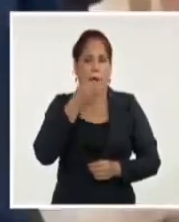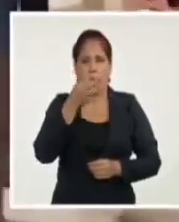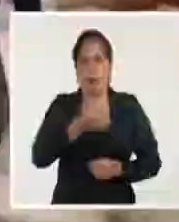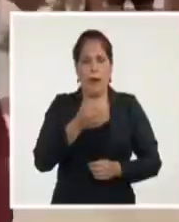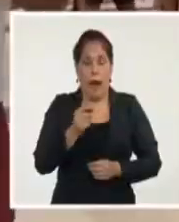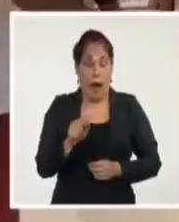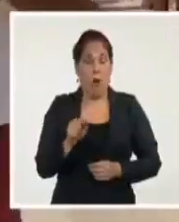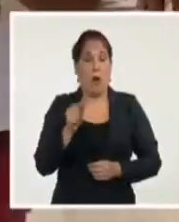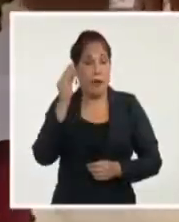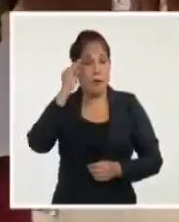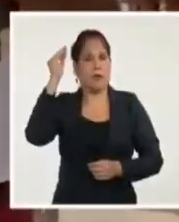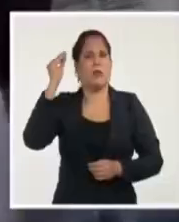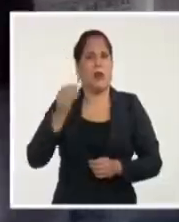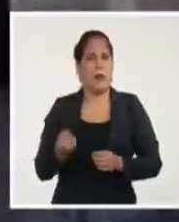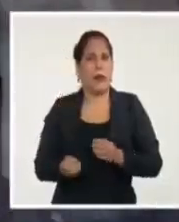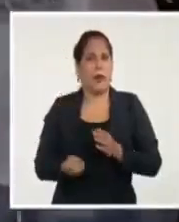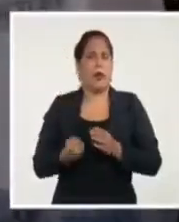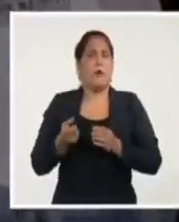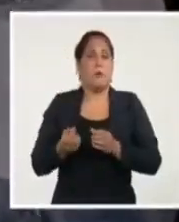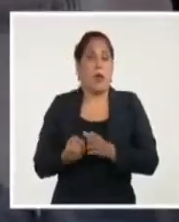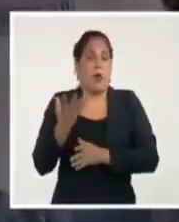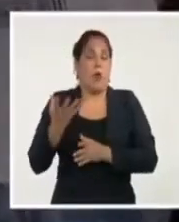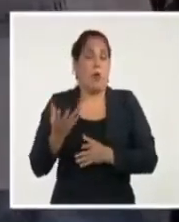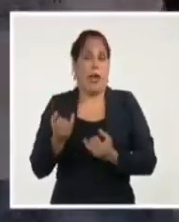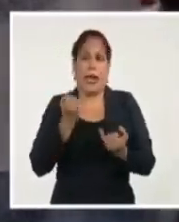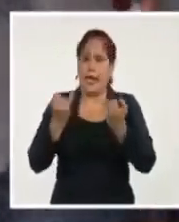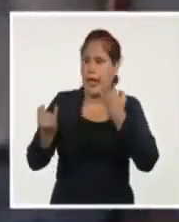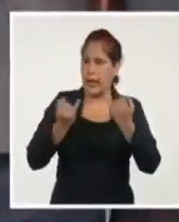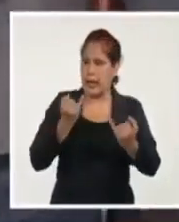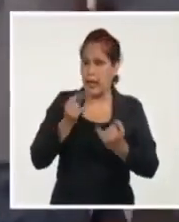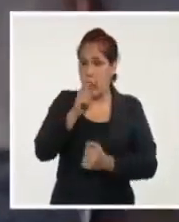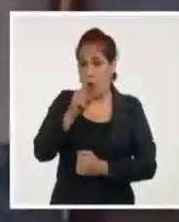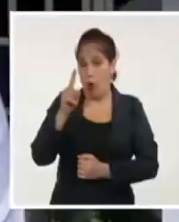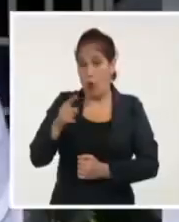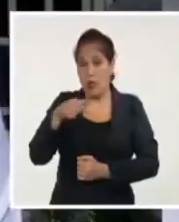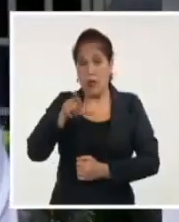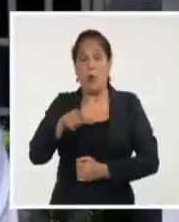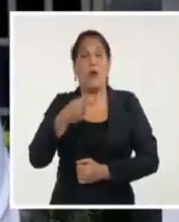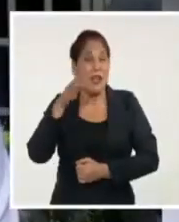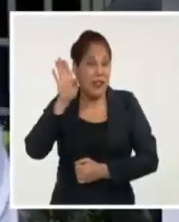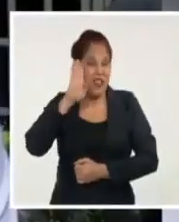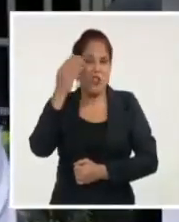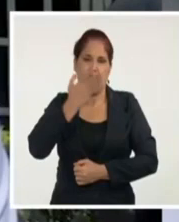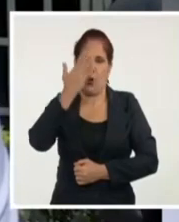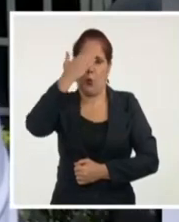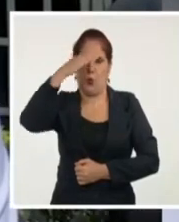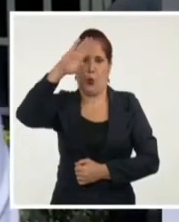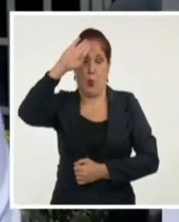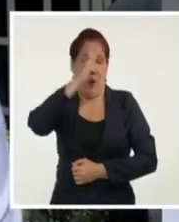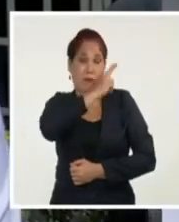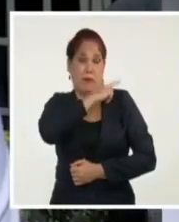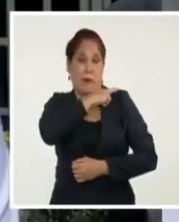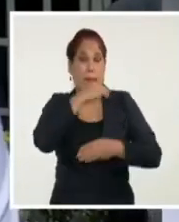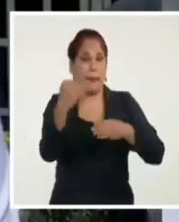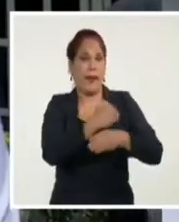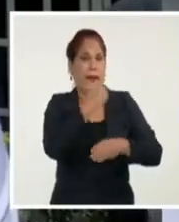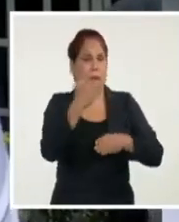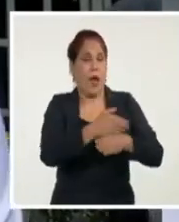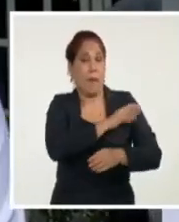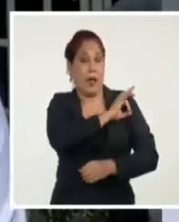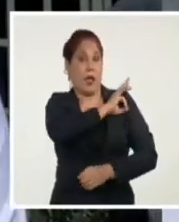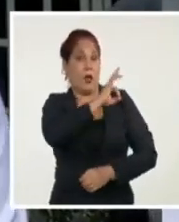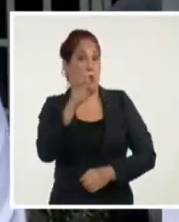descubrió Cuba, sus pedidos e intereses el 11 de julio pasado. El alcalde de Miami nunca